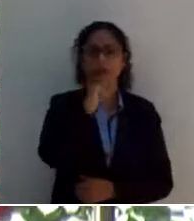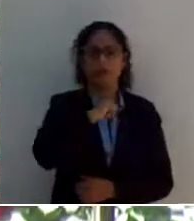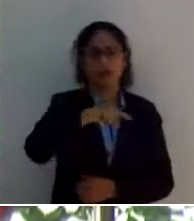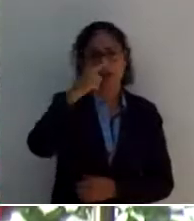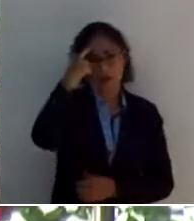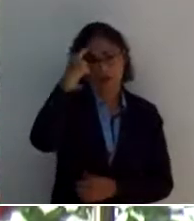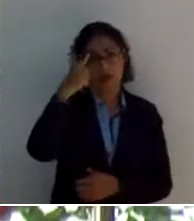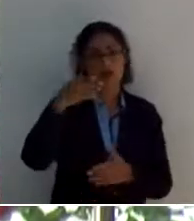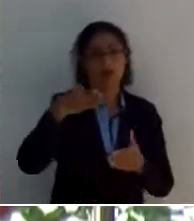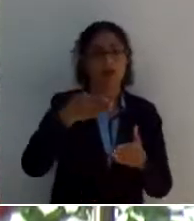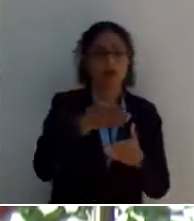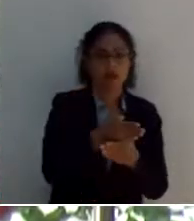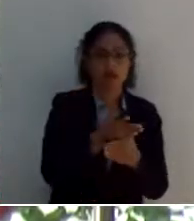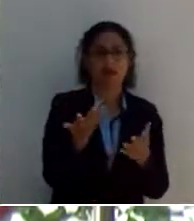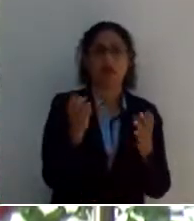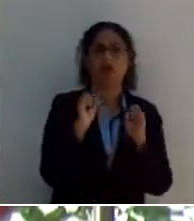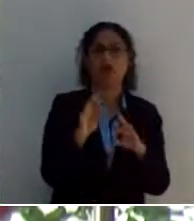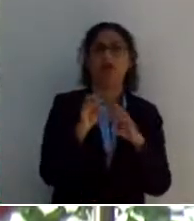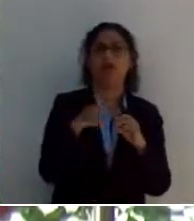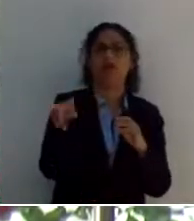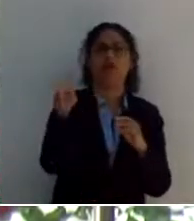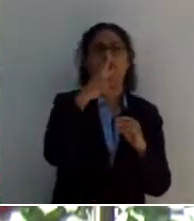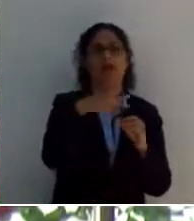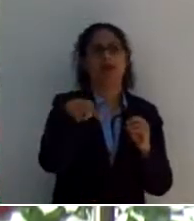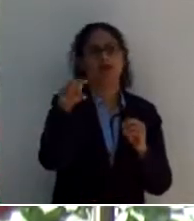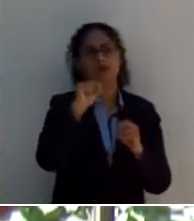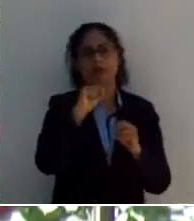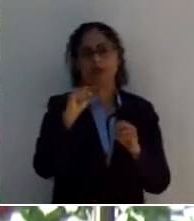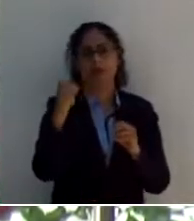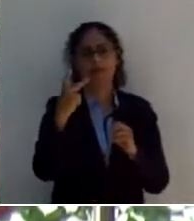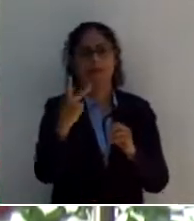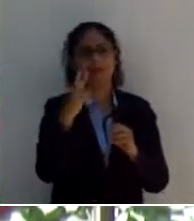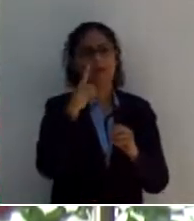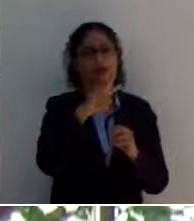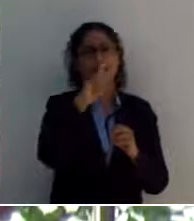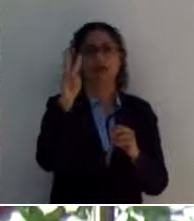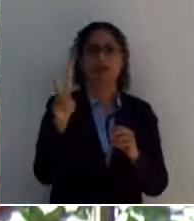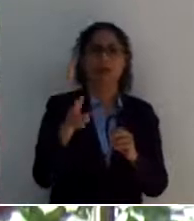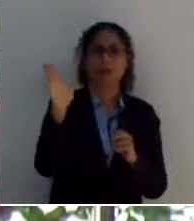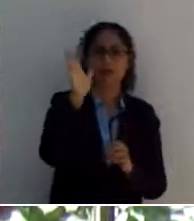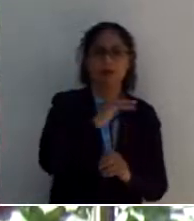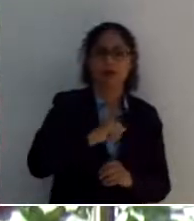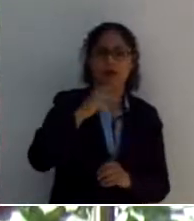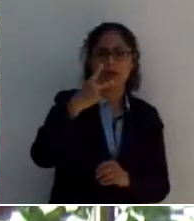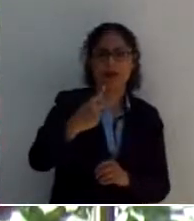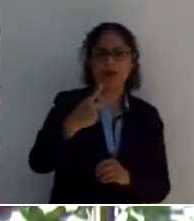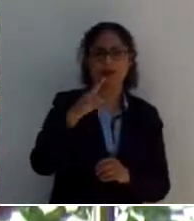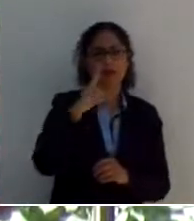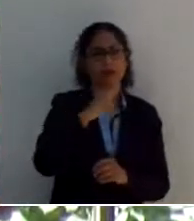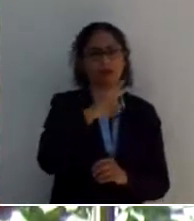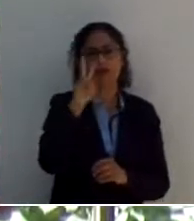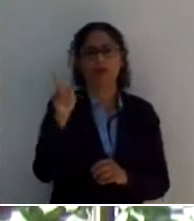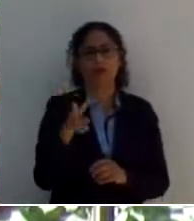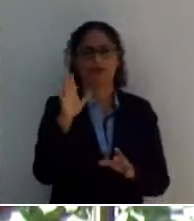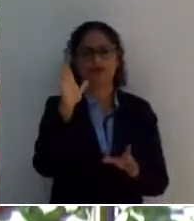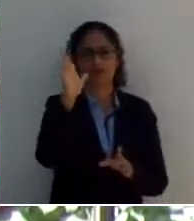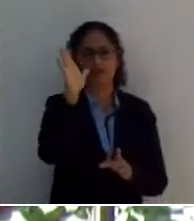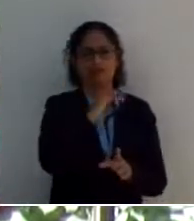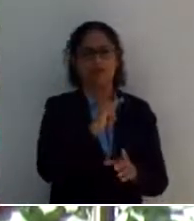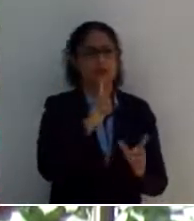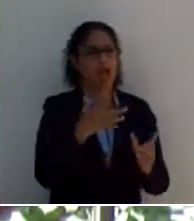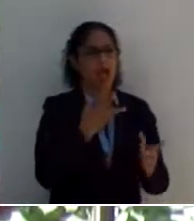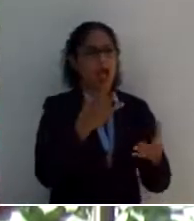pensar entrar a las oficinas de la Secretaría de Seguridad Pública o de la Procuraduría, cuando ya te estaban esperando a la salida